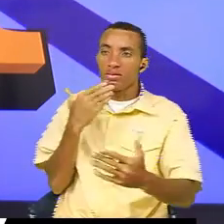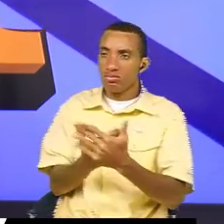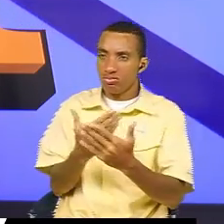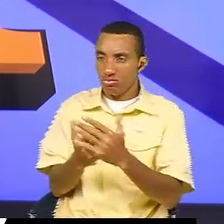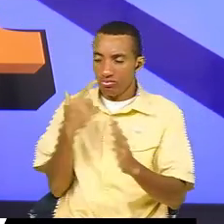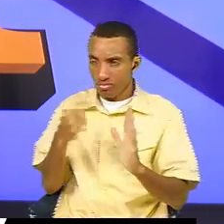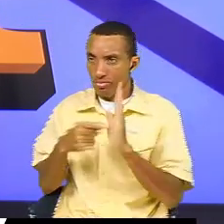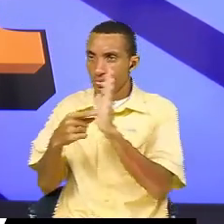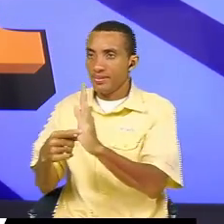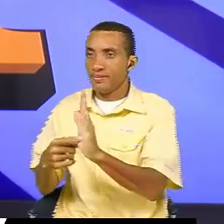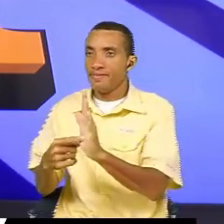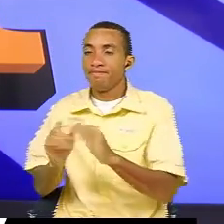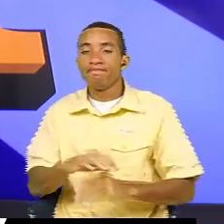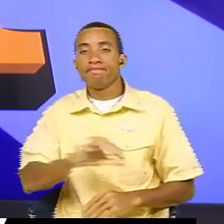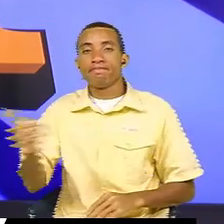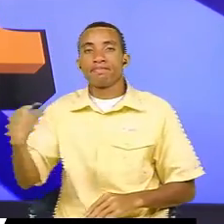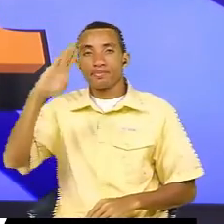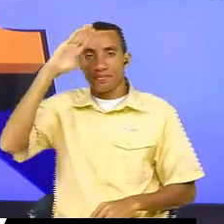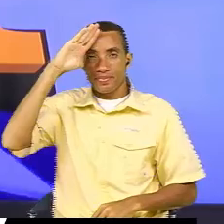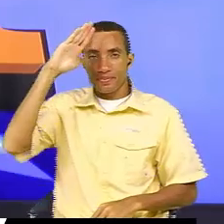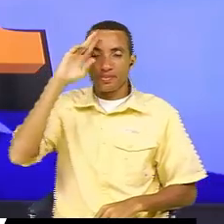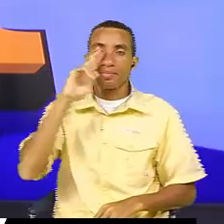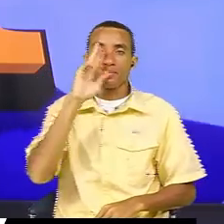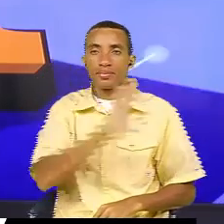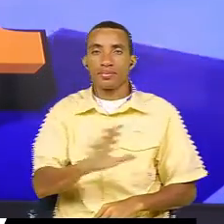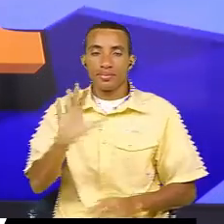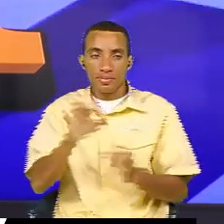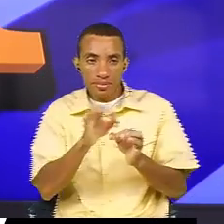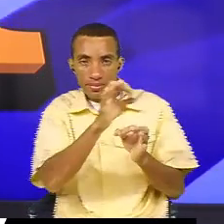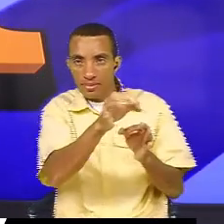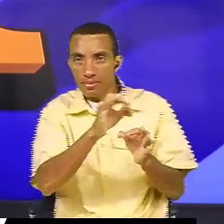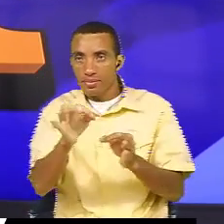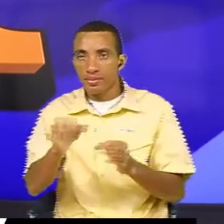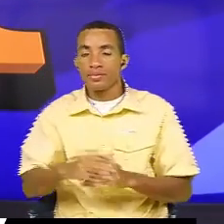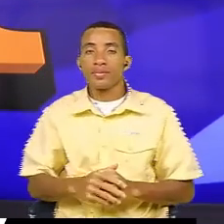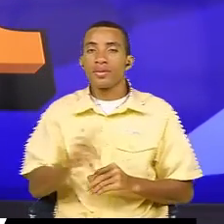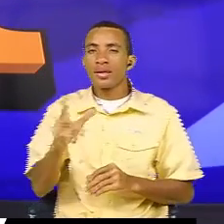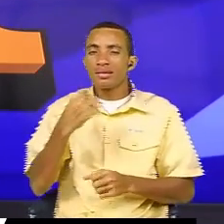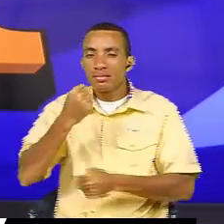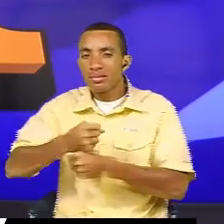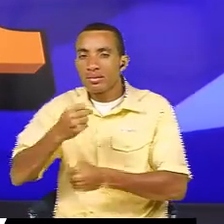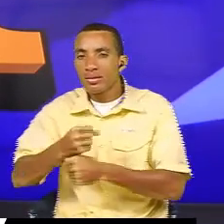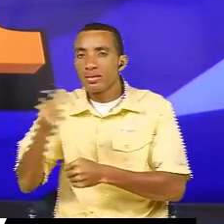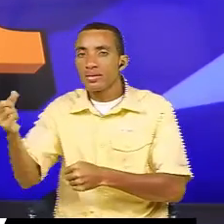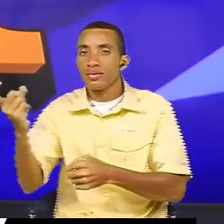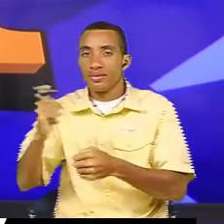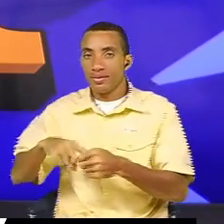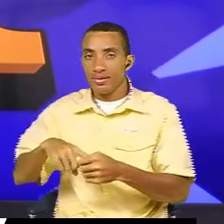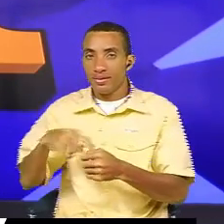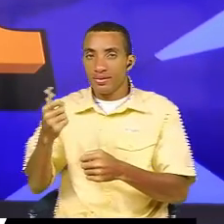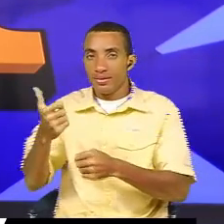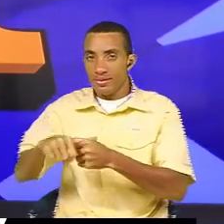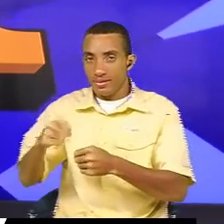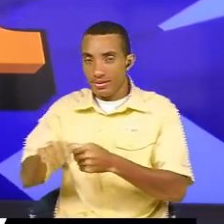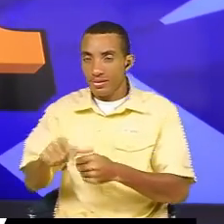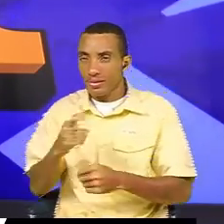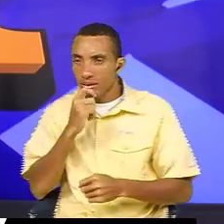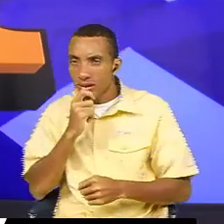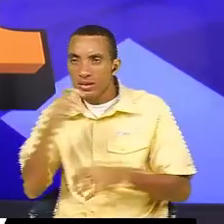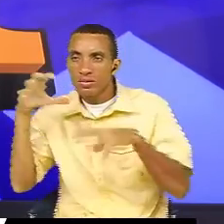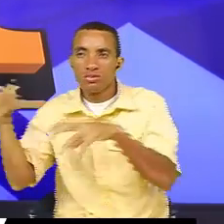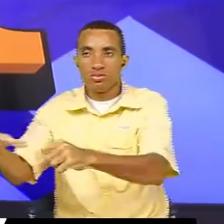Y en otra información, la policía del Magdalena Medio investiga el caso del trabajador de la industria del petróleo que al parecer fue amordazado para hurtarle el